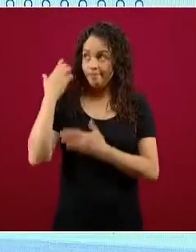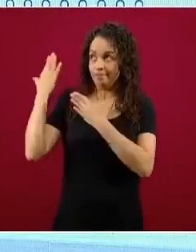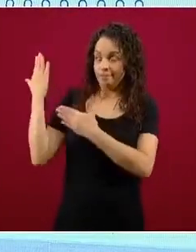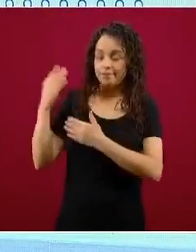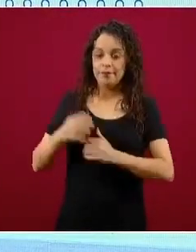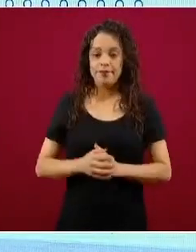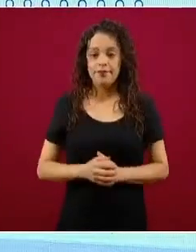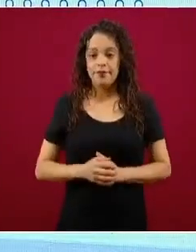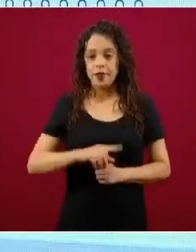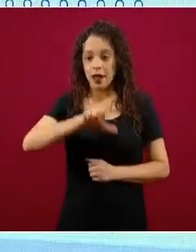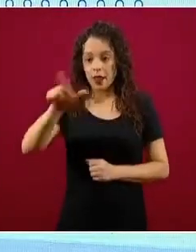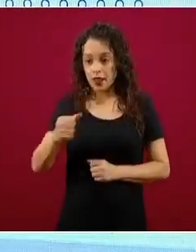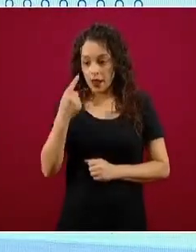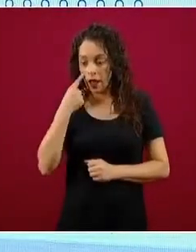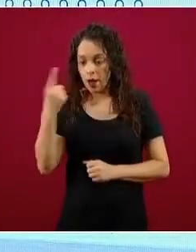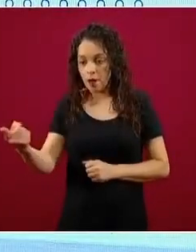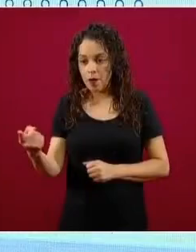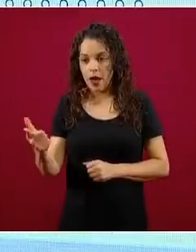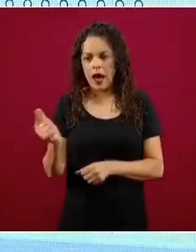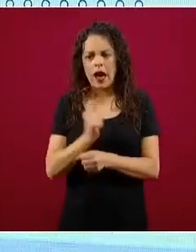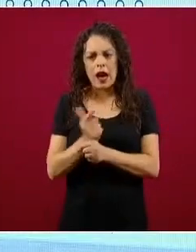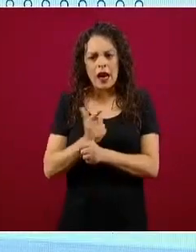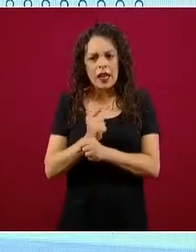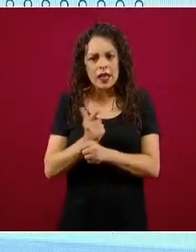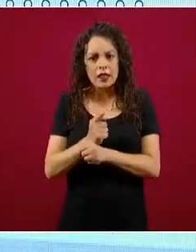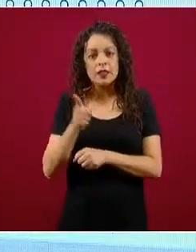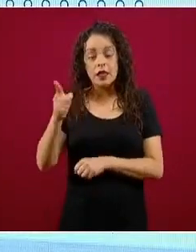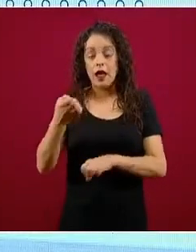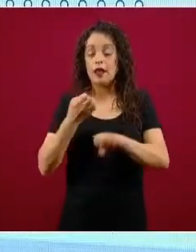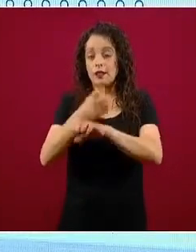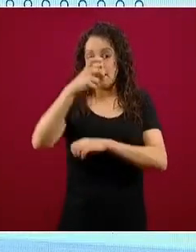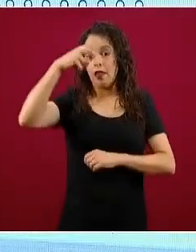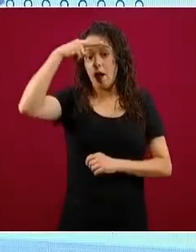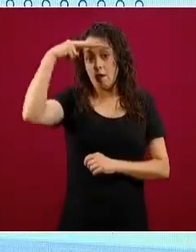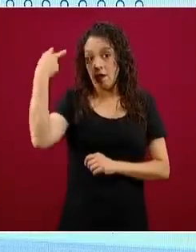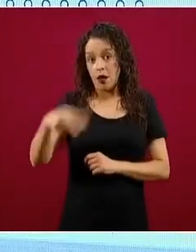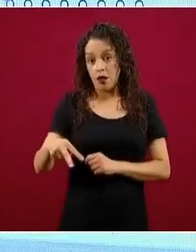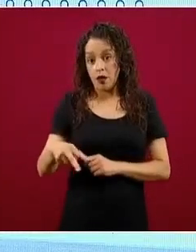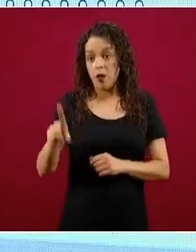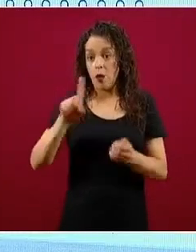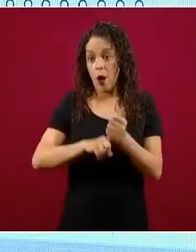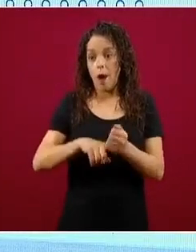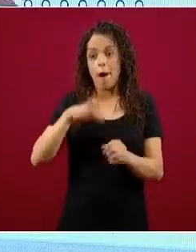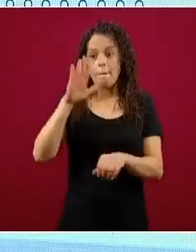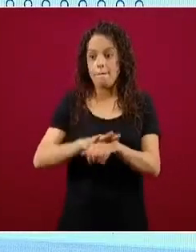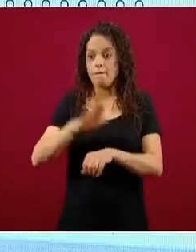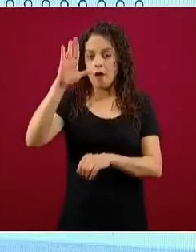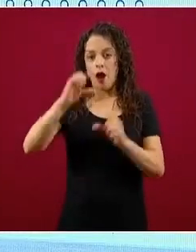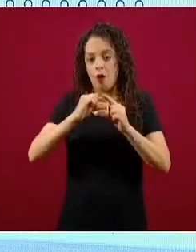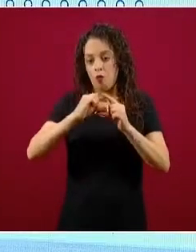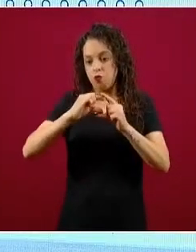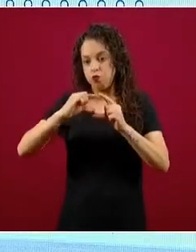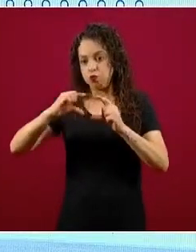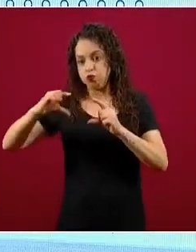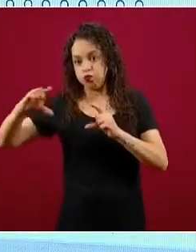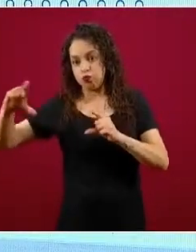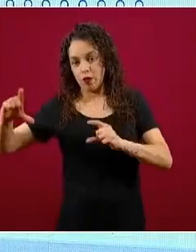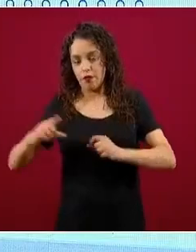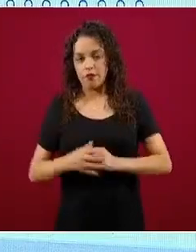Seguida del Estado de México es esta sombra gris, también tiene la segunda mayor contribución respecto al